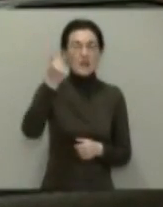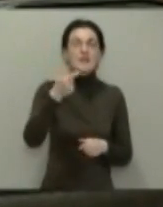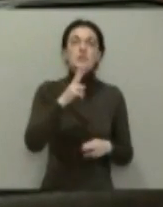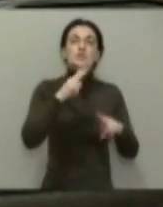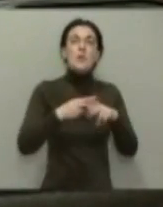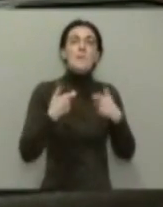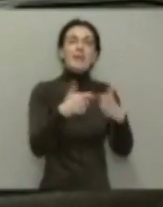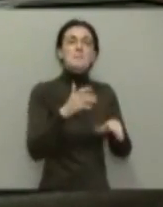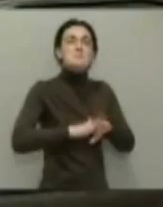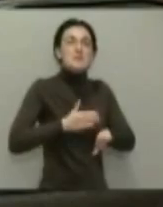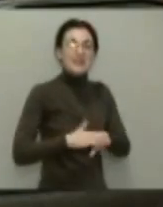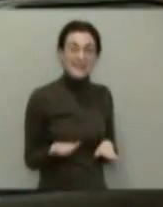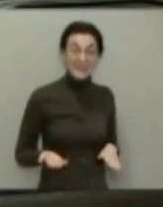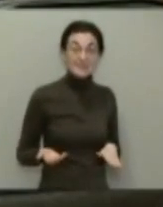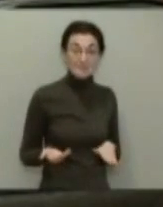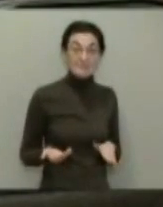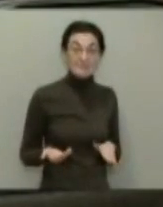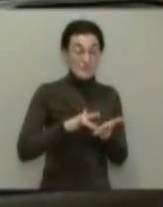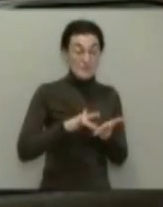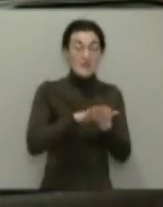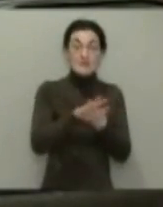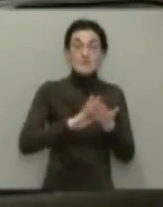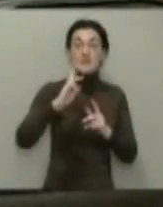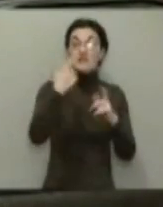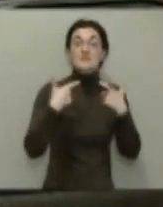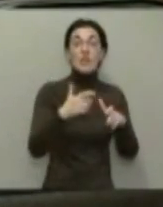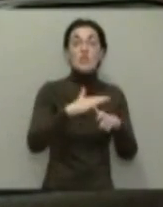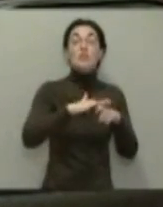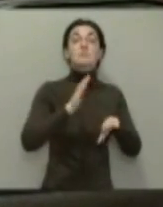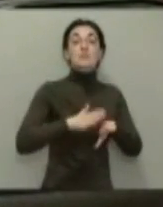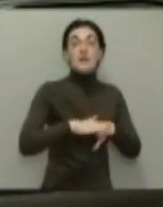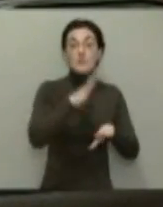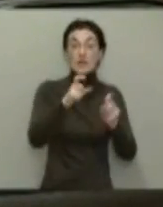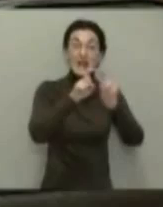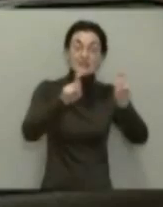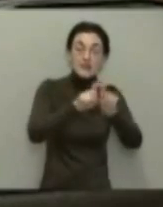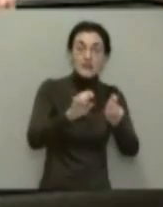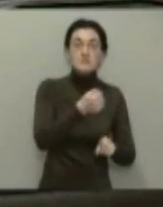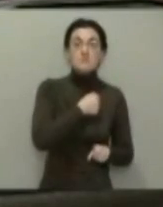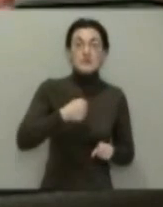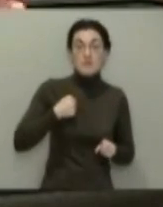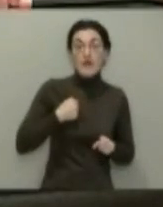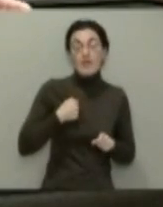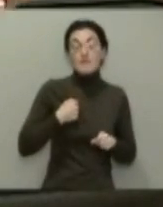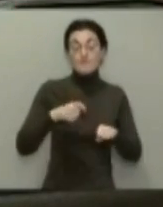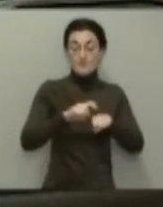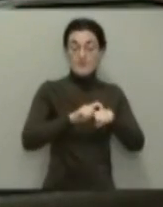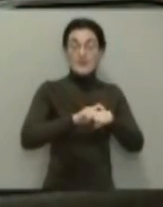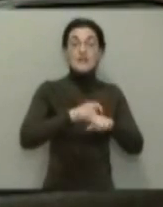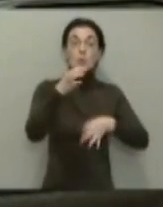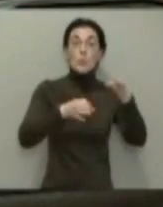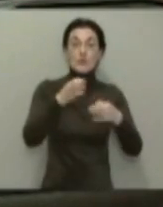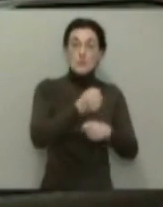nombre. Y cuando hablamos del tercer sector tiene este nombre, ¿por qué? Porque son entidades privadas, de naturaleza jurídica privada,